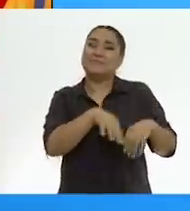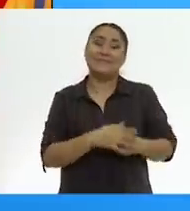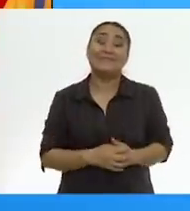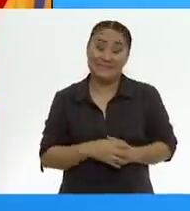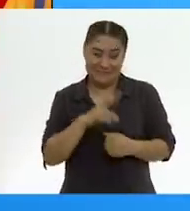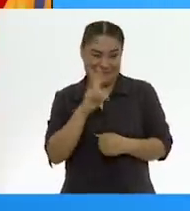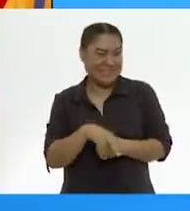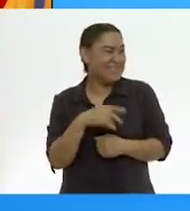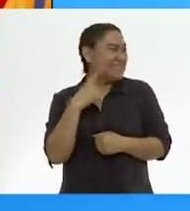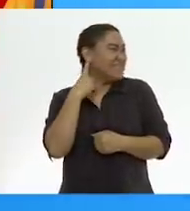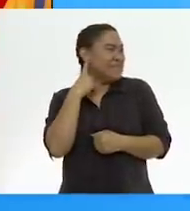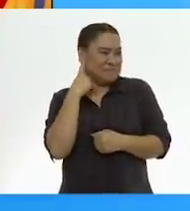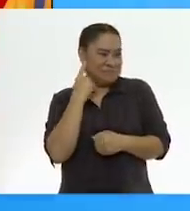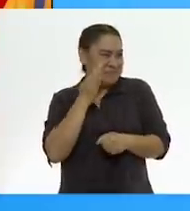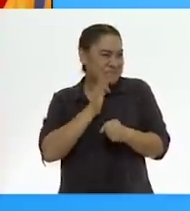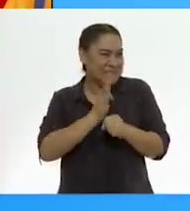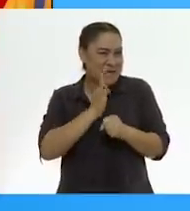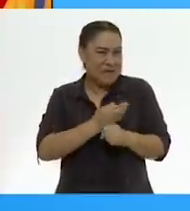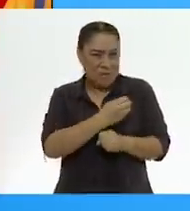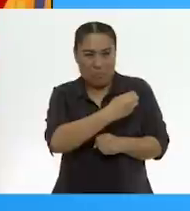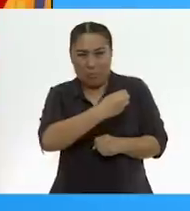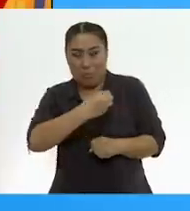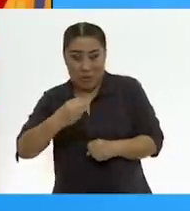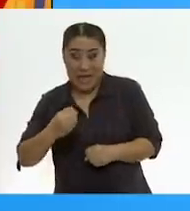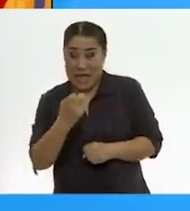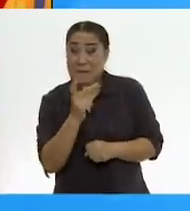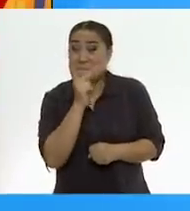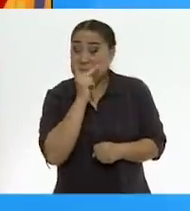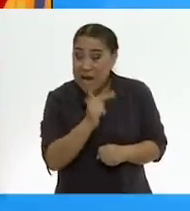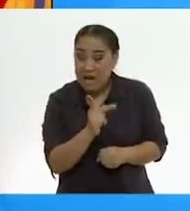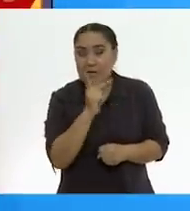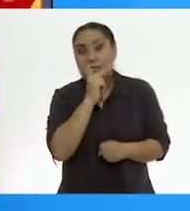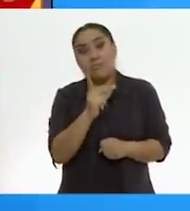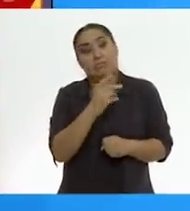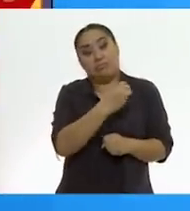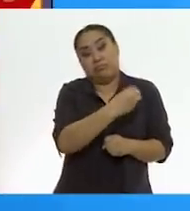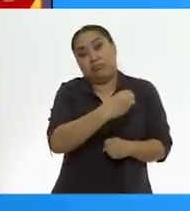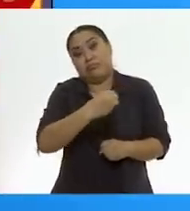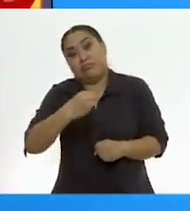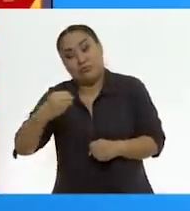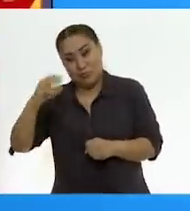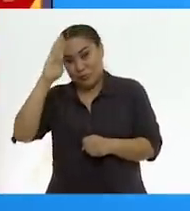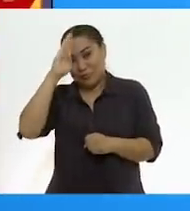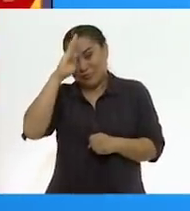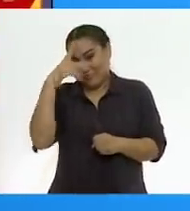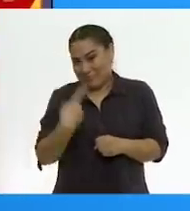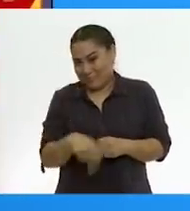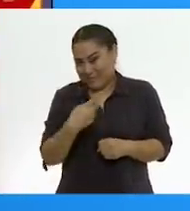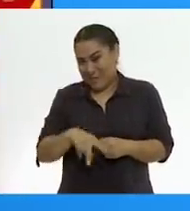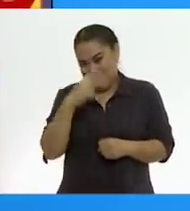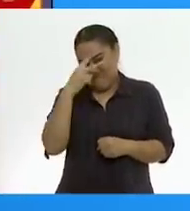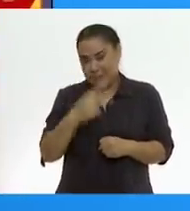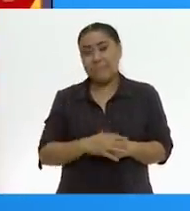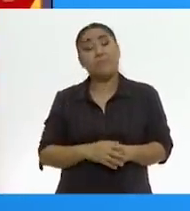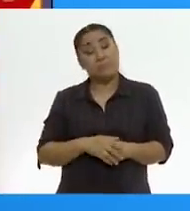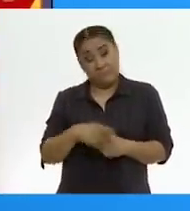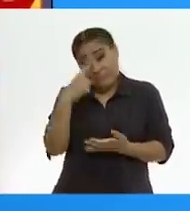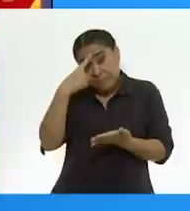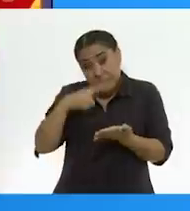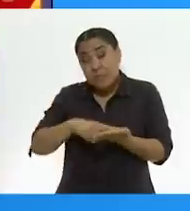Es que suena muy chistosa. ¿Sí? Y además es una de las palabras más largas de nuestro idioma. ¿Puedes creer que